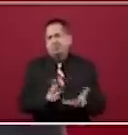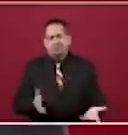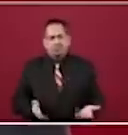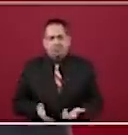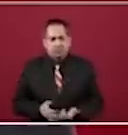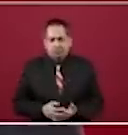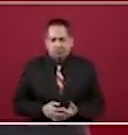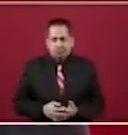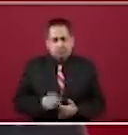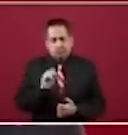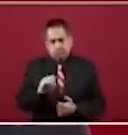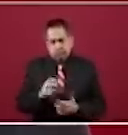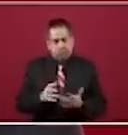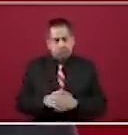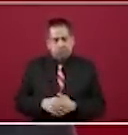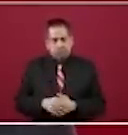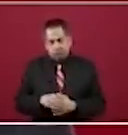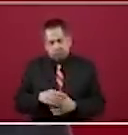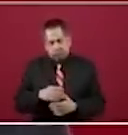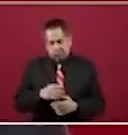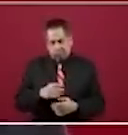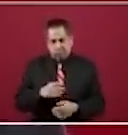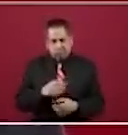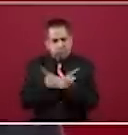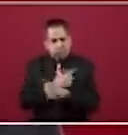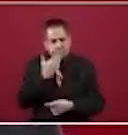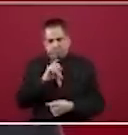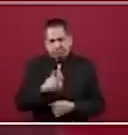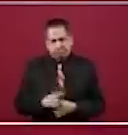Entonces, sí, es una inmoralidad.